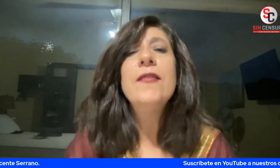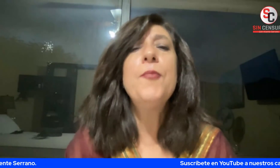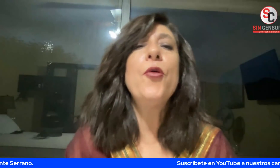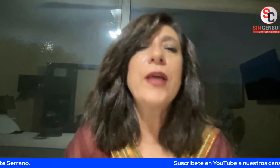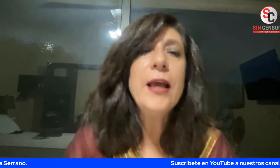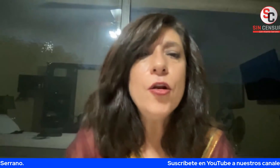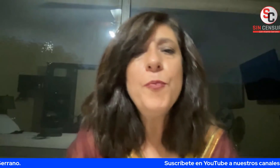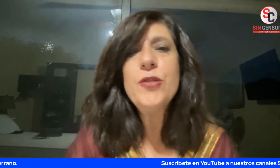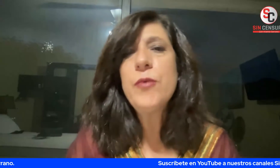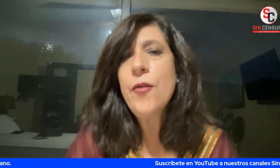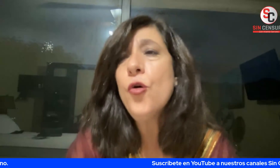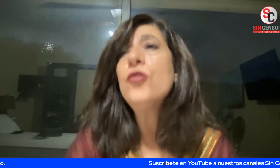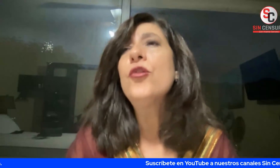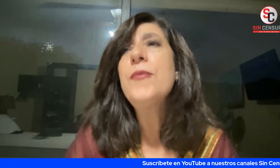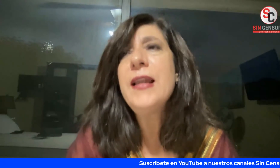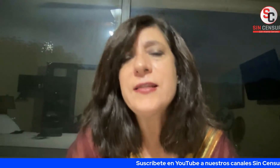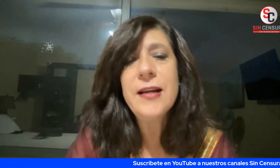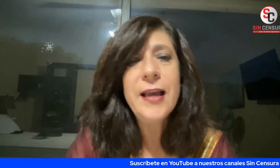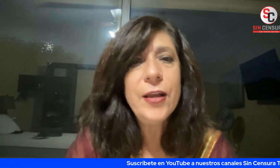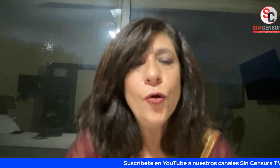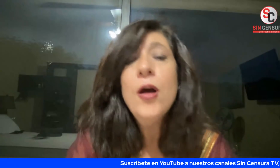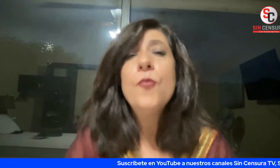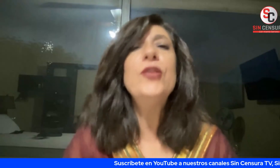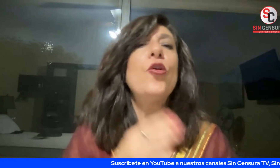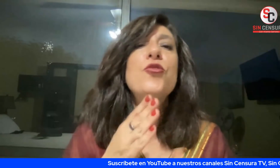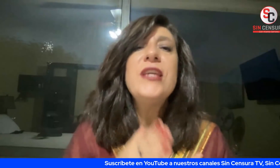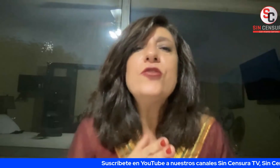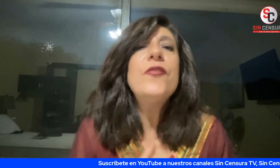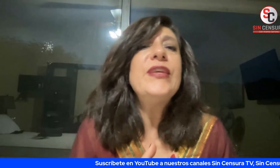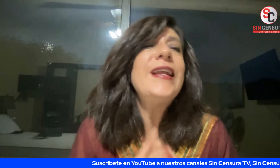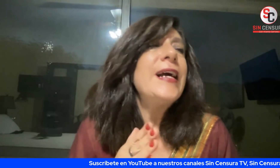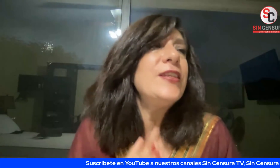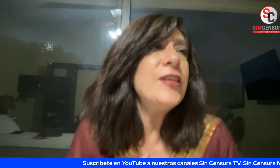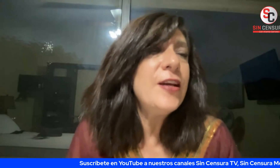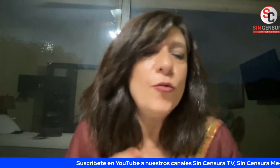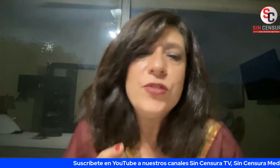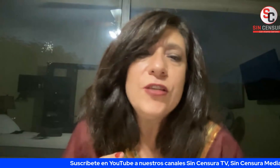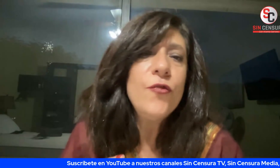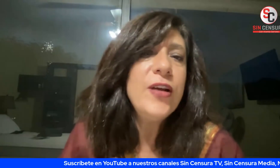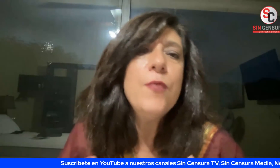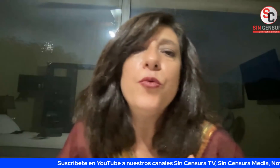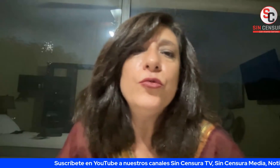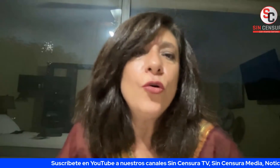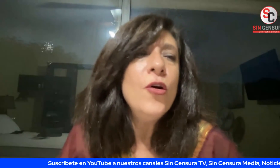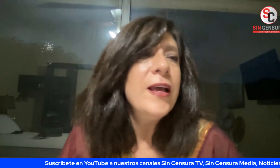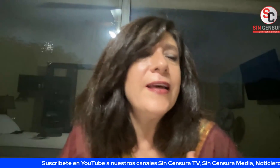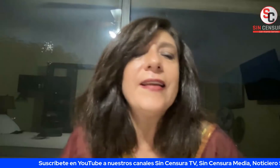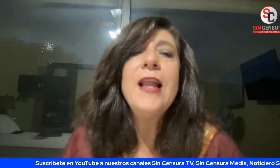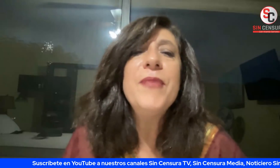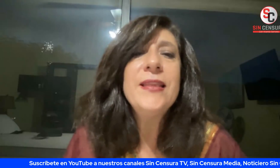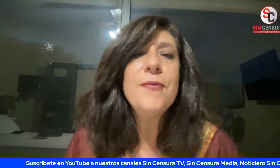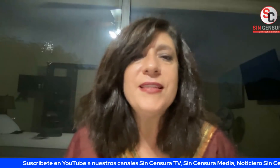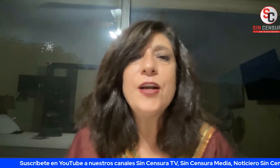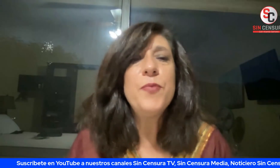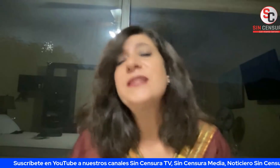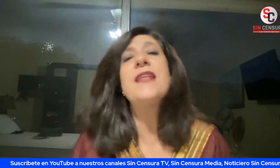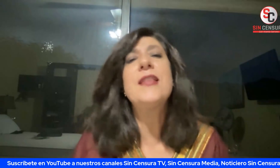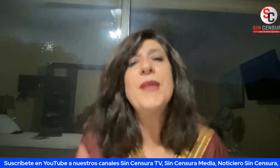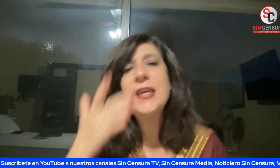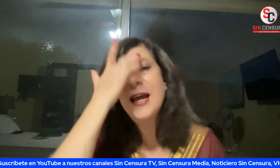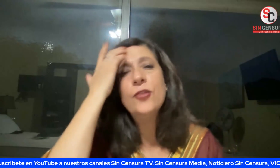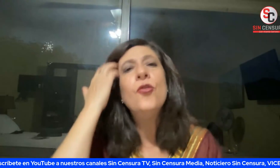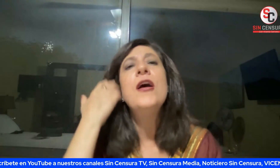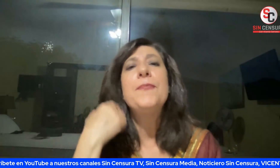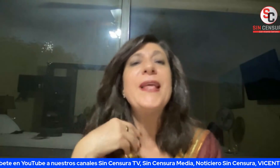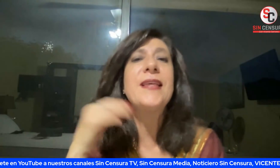sexenio de por qué López Obrador no iba al extranjero. Bueno, como si eso diera caché, como si eso fuera el punto que realmente iba a ser a un